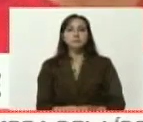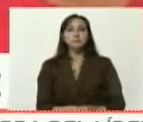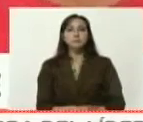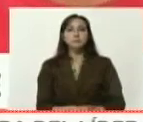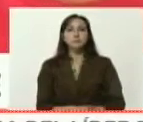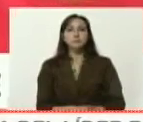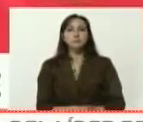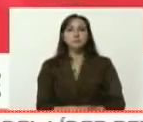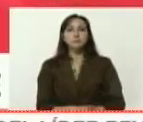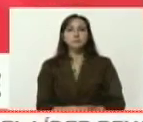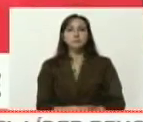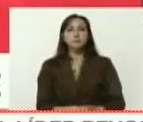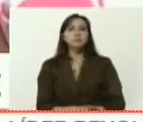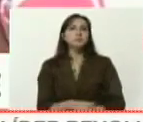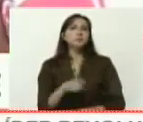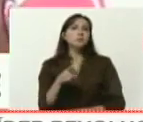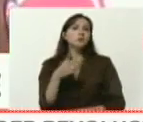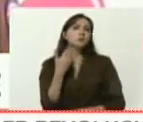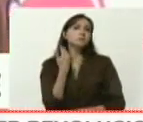Su enfermedad